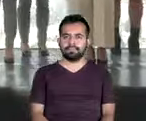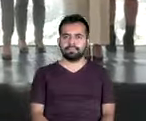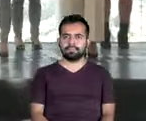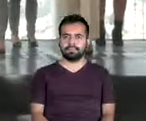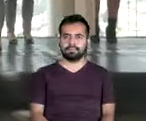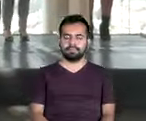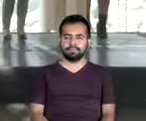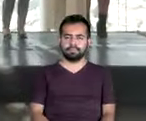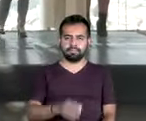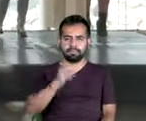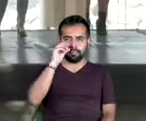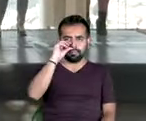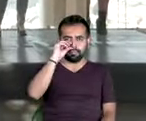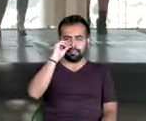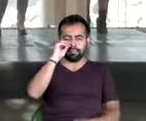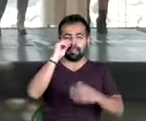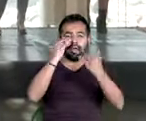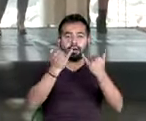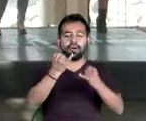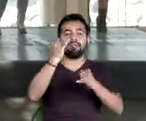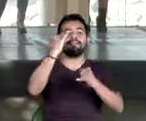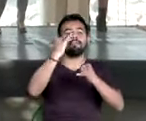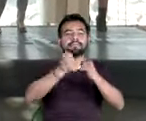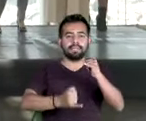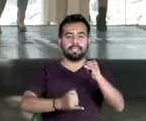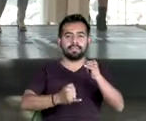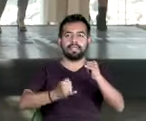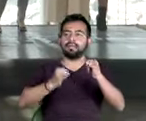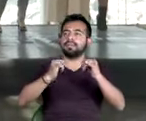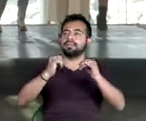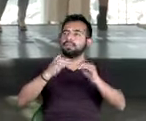Para finalizar, voy a pedirles que hagamos 2 fotitos.